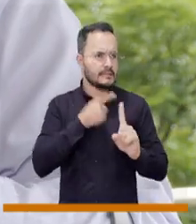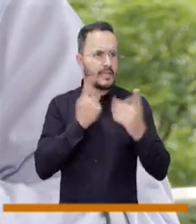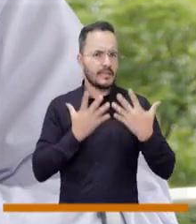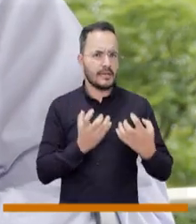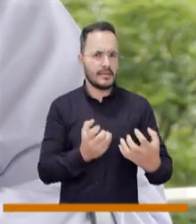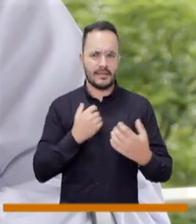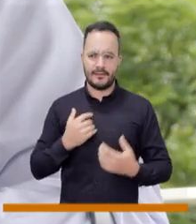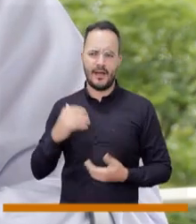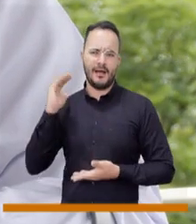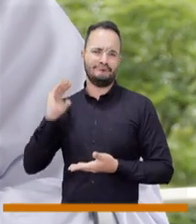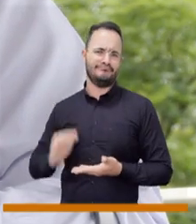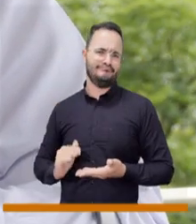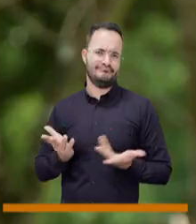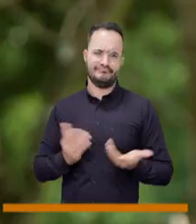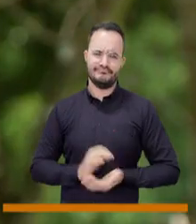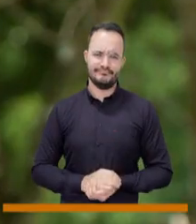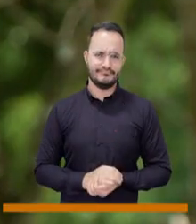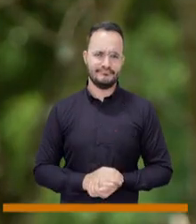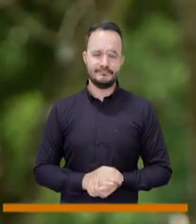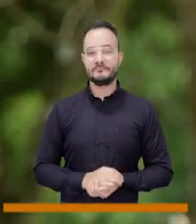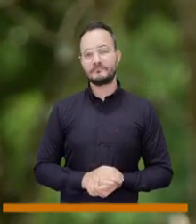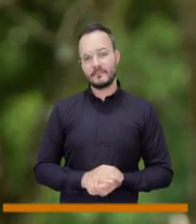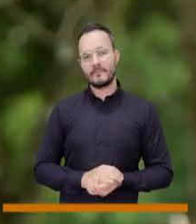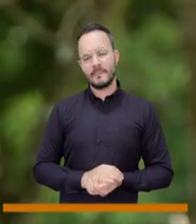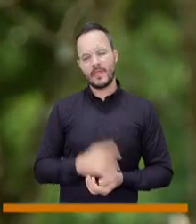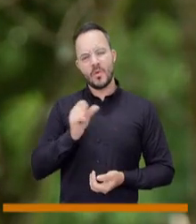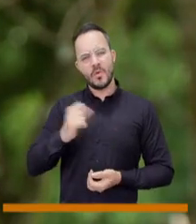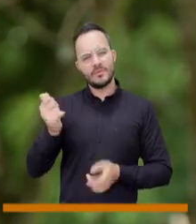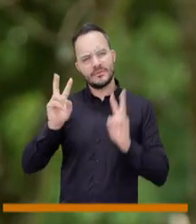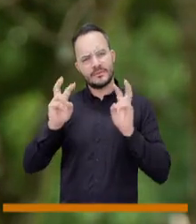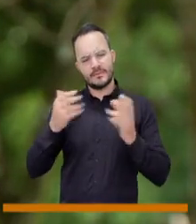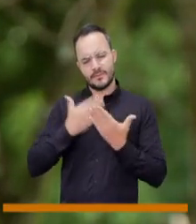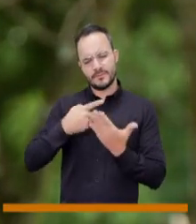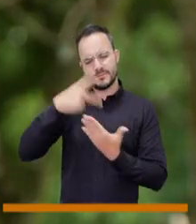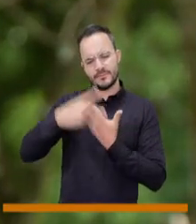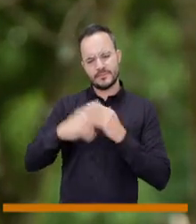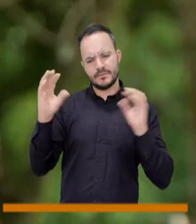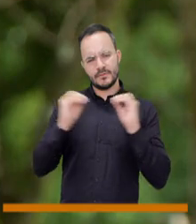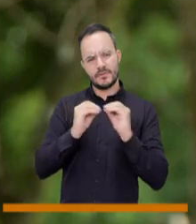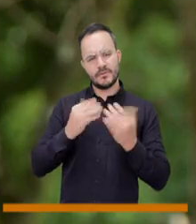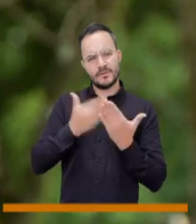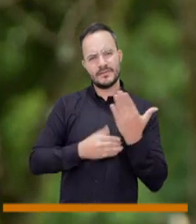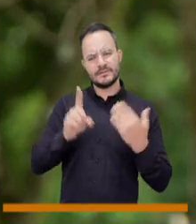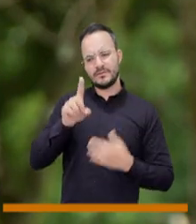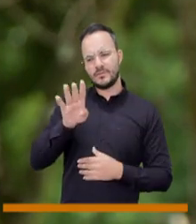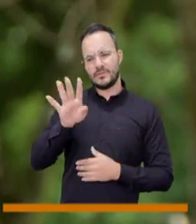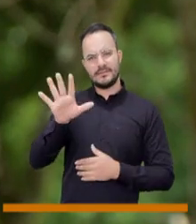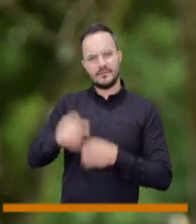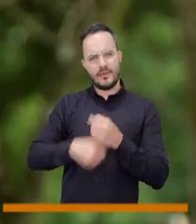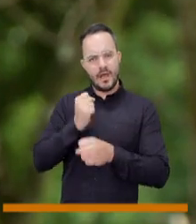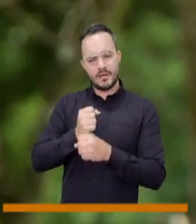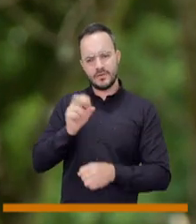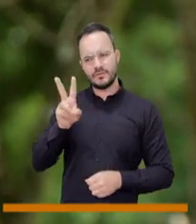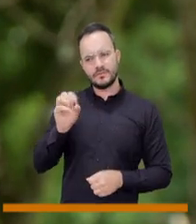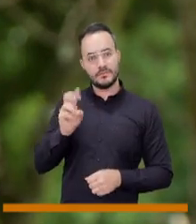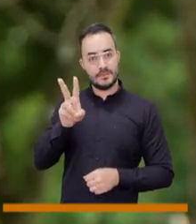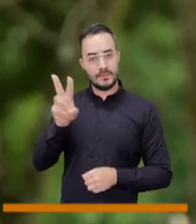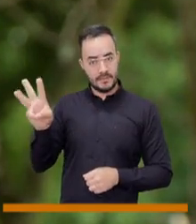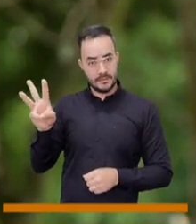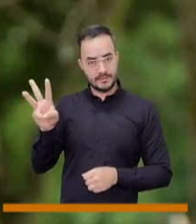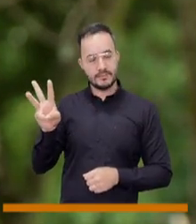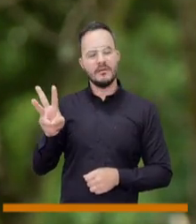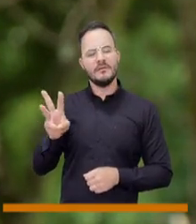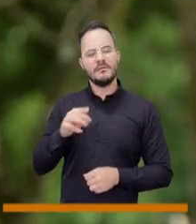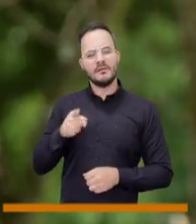Innovación, pues realmente se queda todo corto. Hablemos también de otro tema, que es el proyecto de acuerdo 145 del 2023,